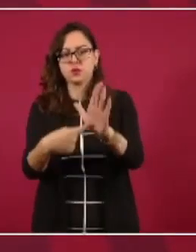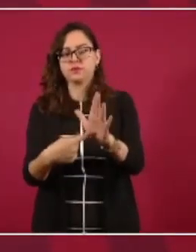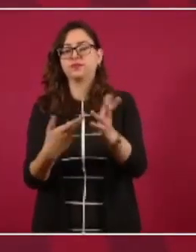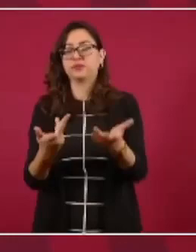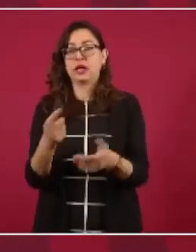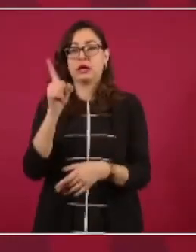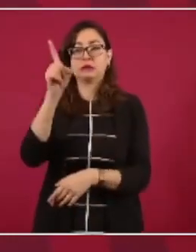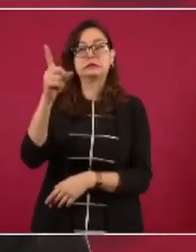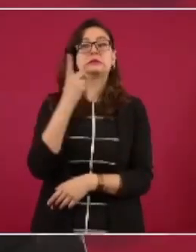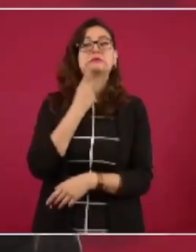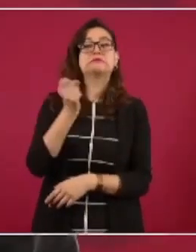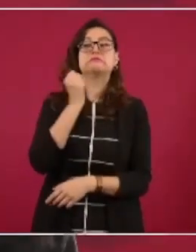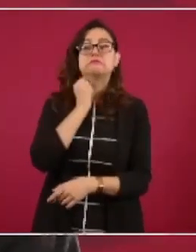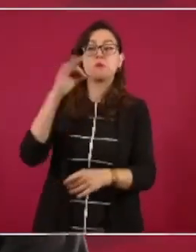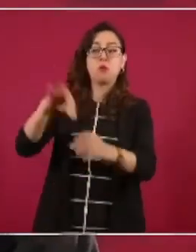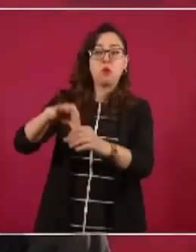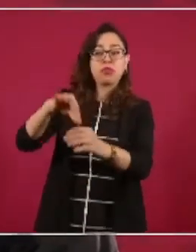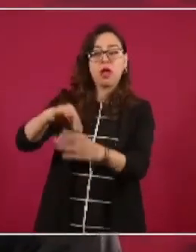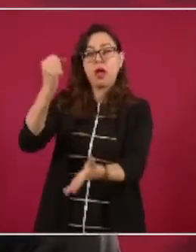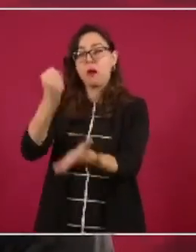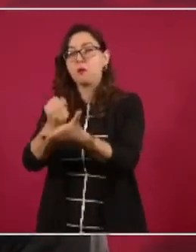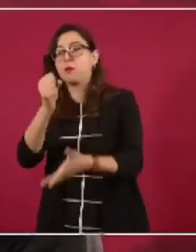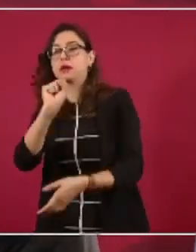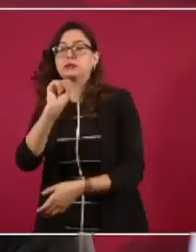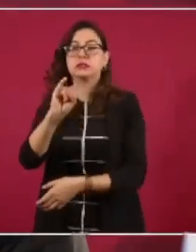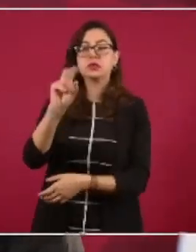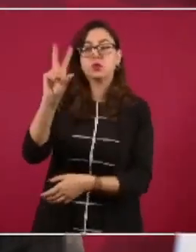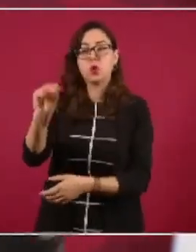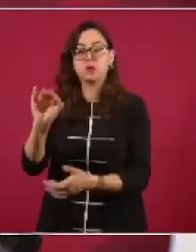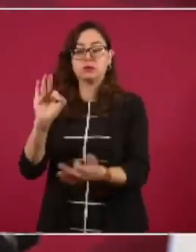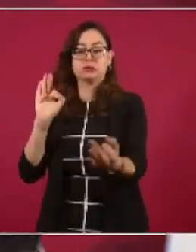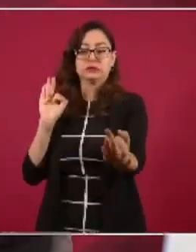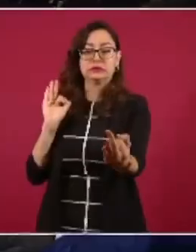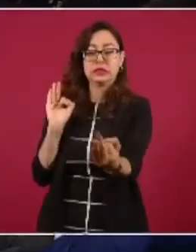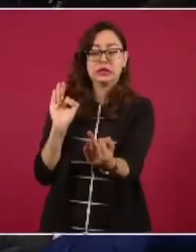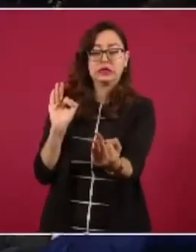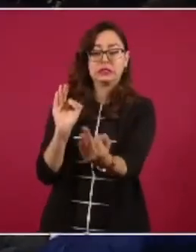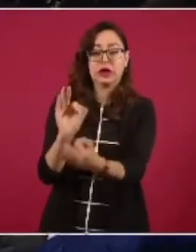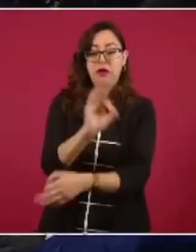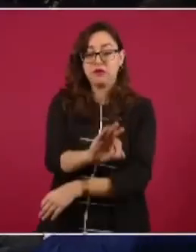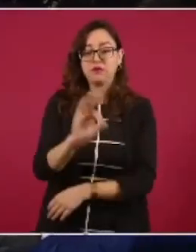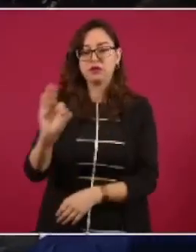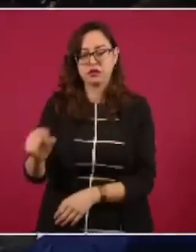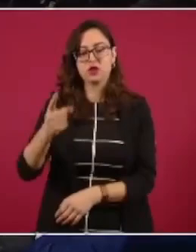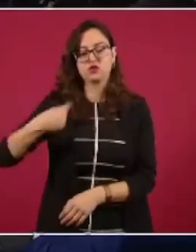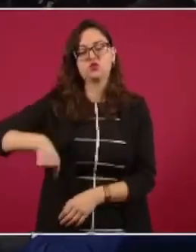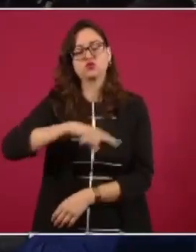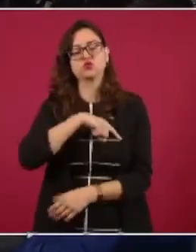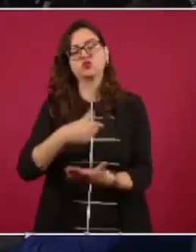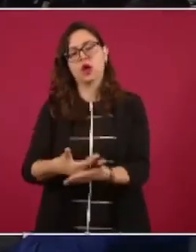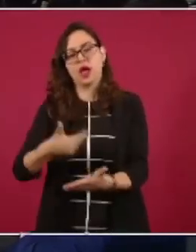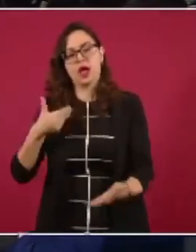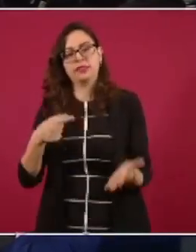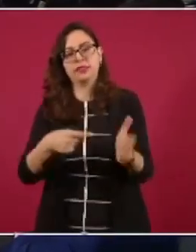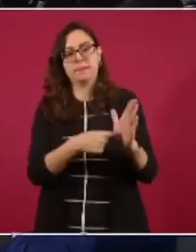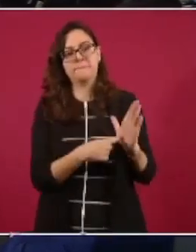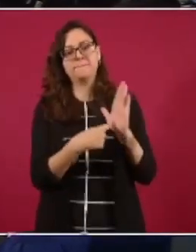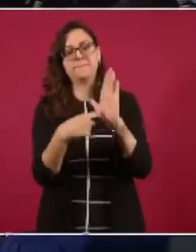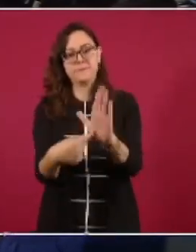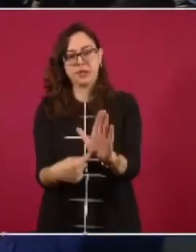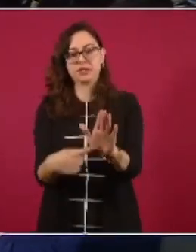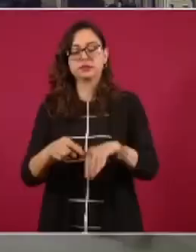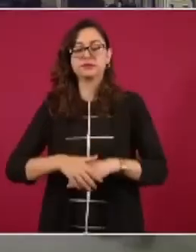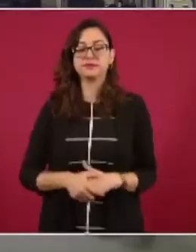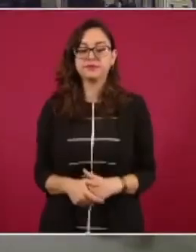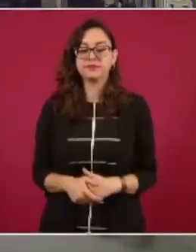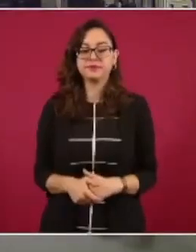fecha de la aprobación. Lo vamos a hacer público. Gracias, presidente. Buenos días. Preguntarle nada